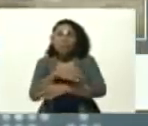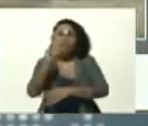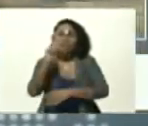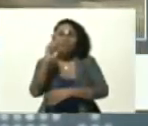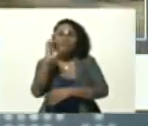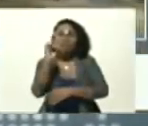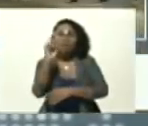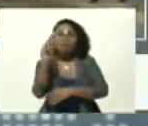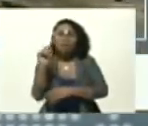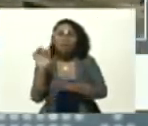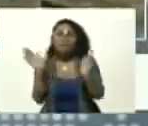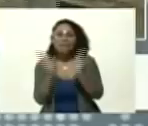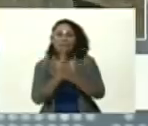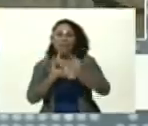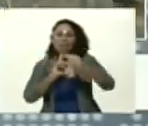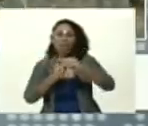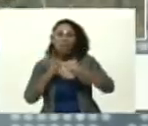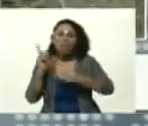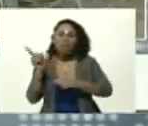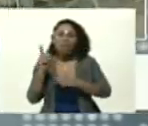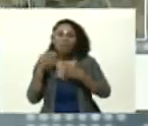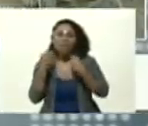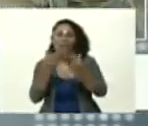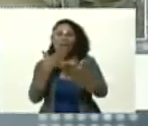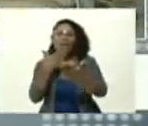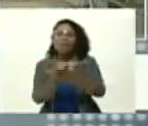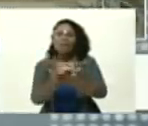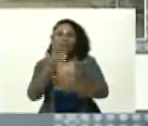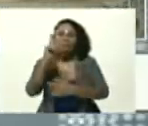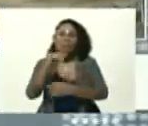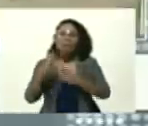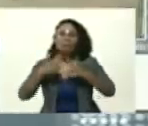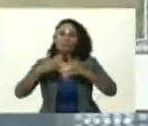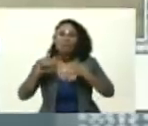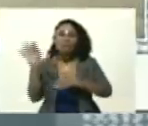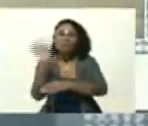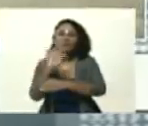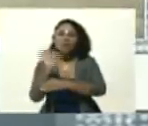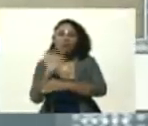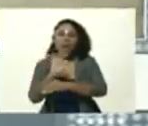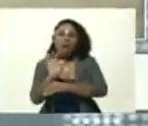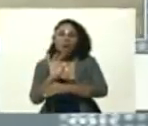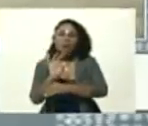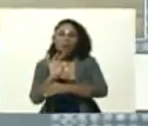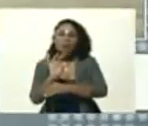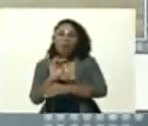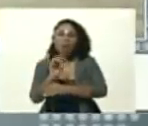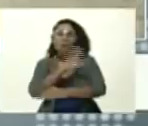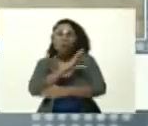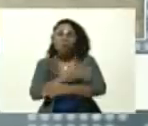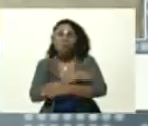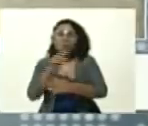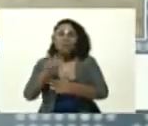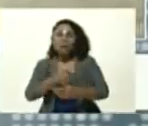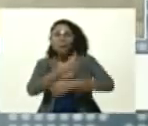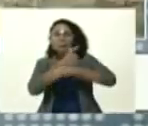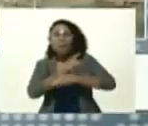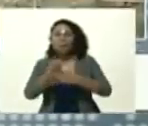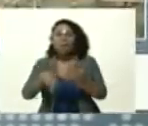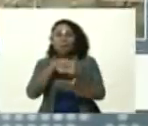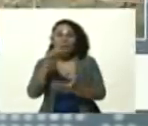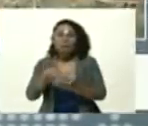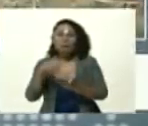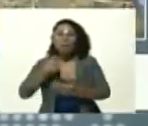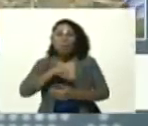Cruz, y a darle el agradecimiento también a todos los funcionarios, a la Fuerza Armada Nacional, a